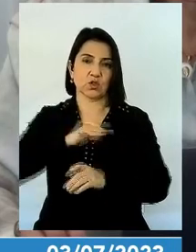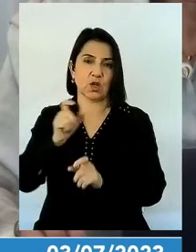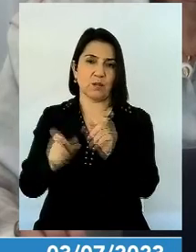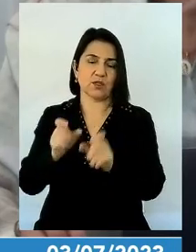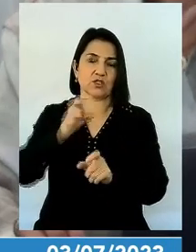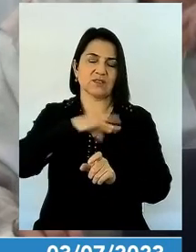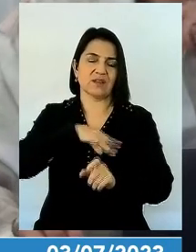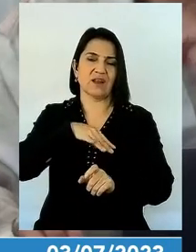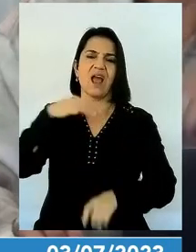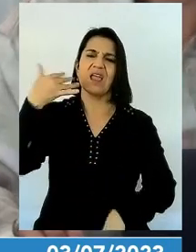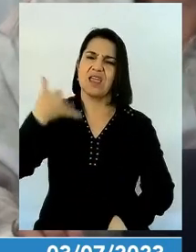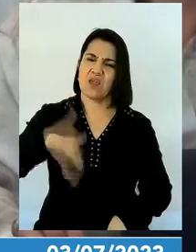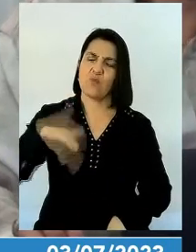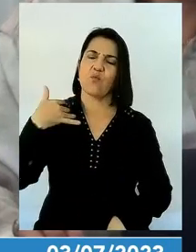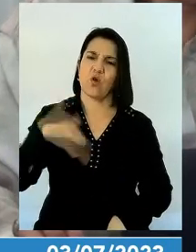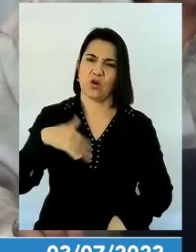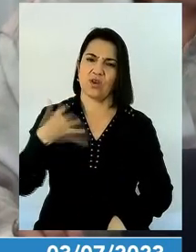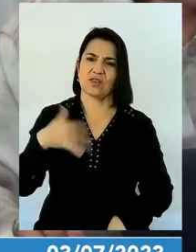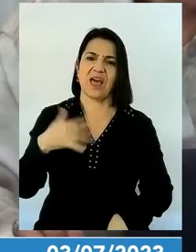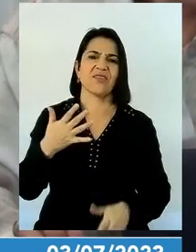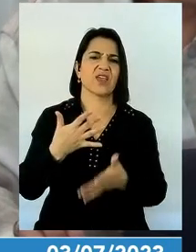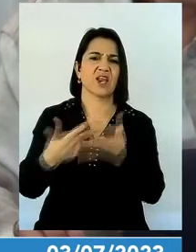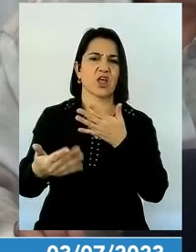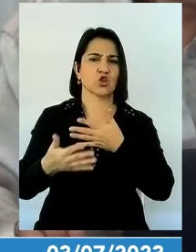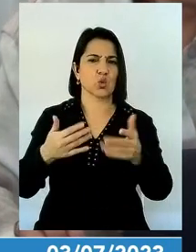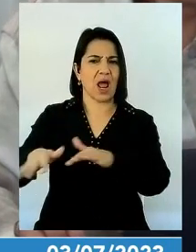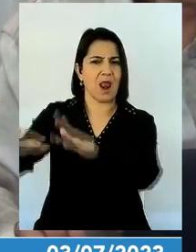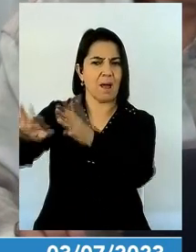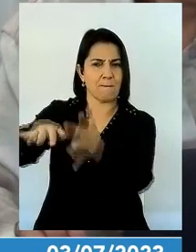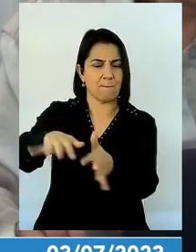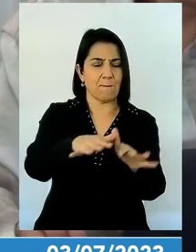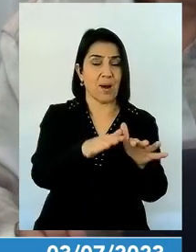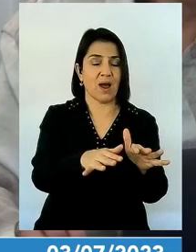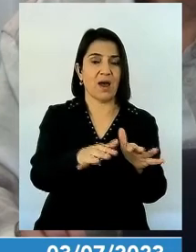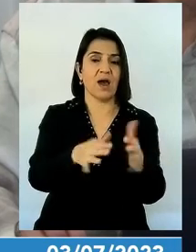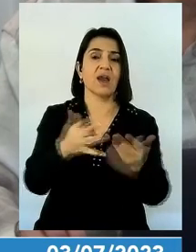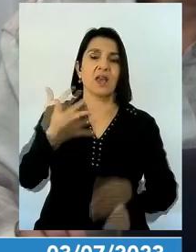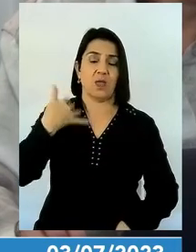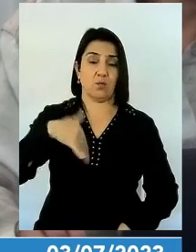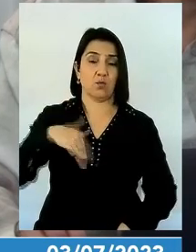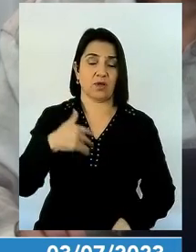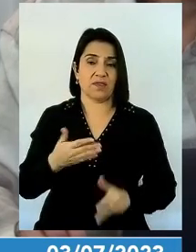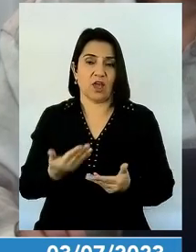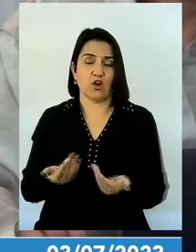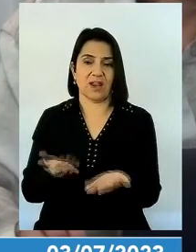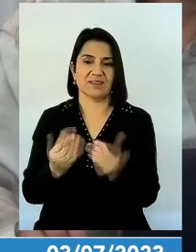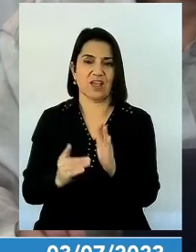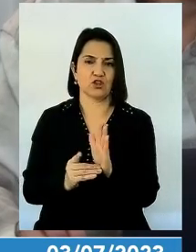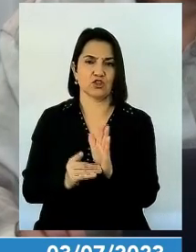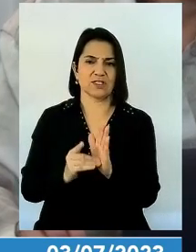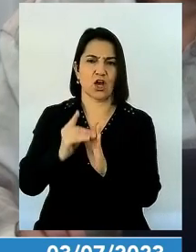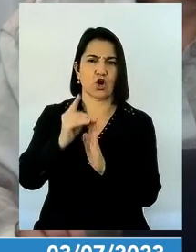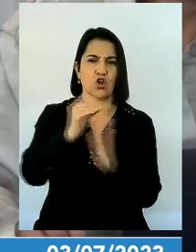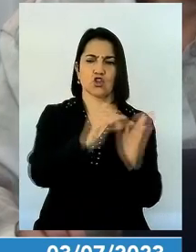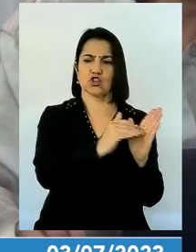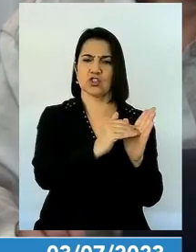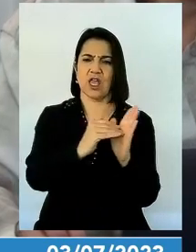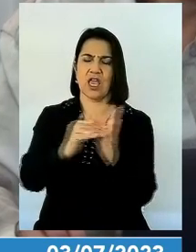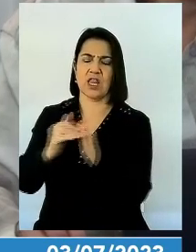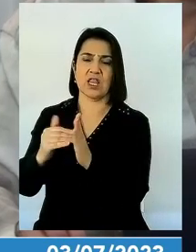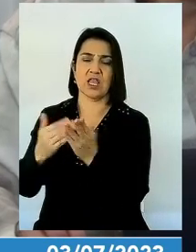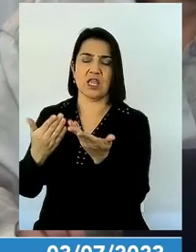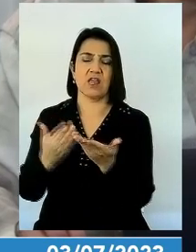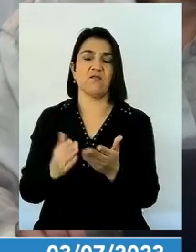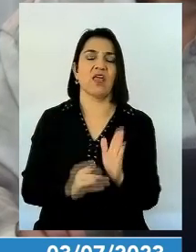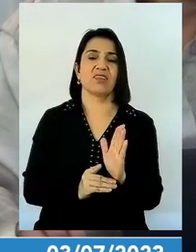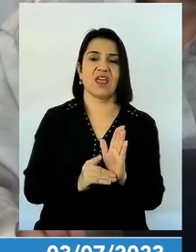importancia que tiene este ecosistema marino, es importante la necesidad de tener un desarrollo sostenible. El desarrollo de las sociedades ha